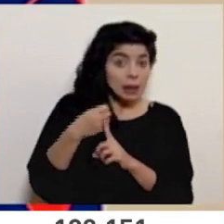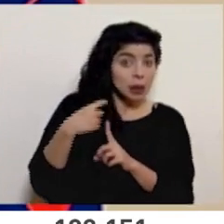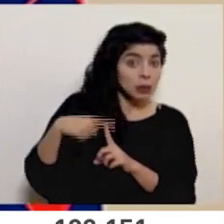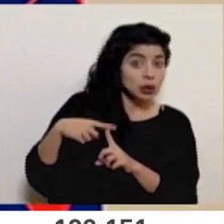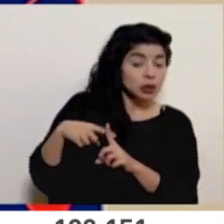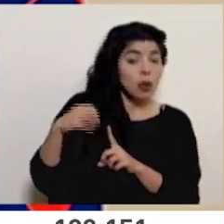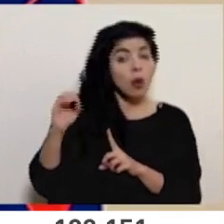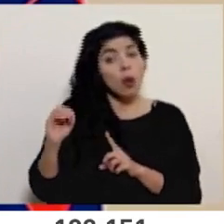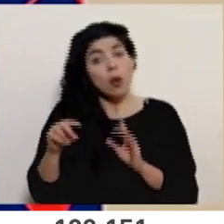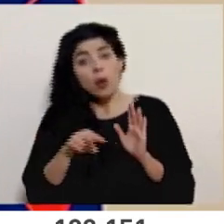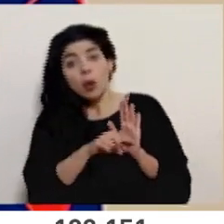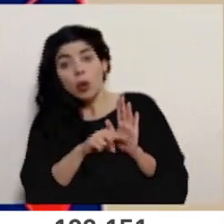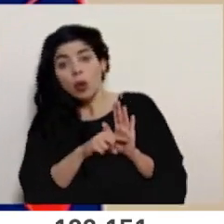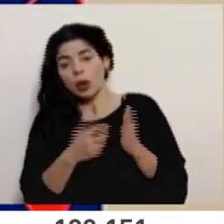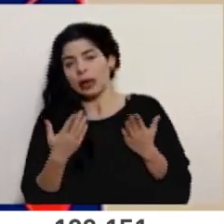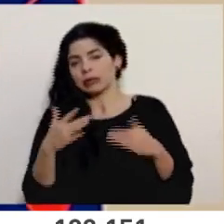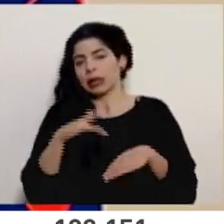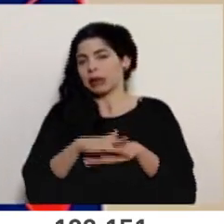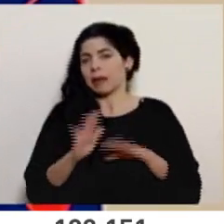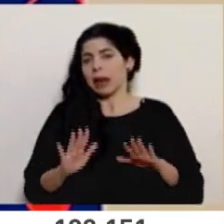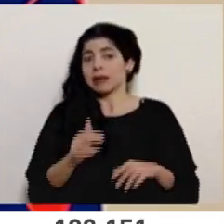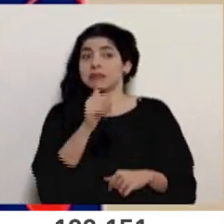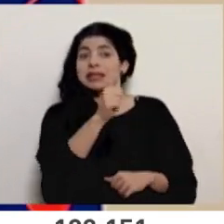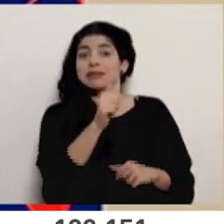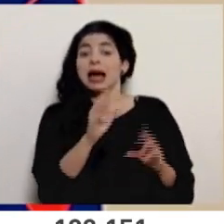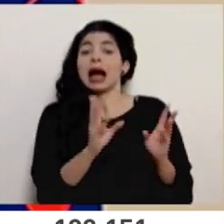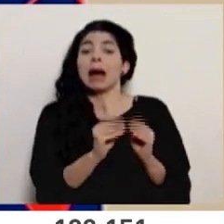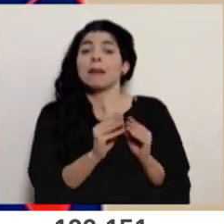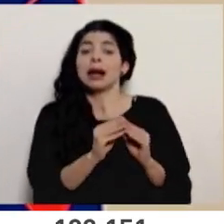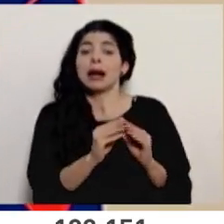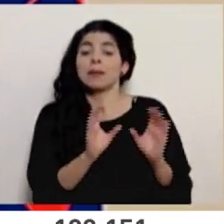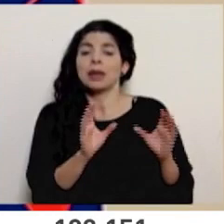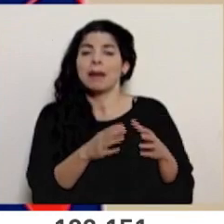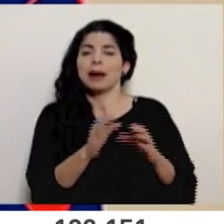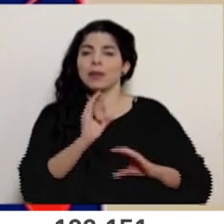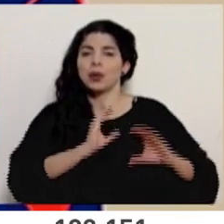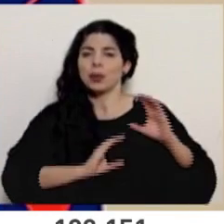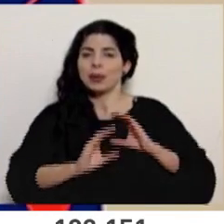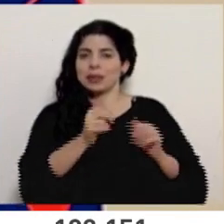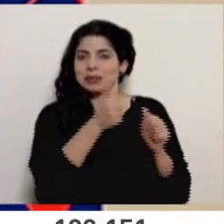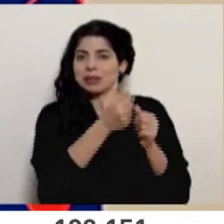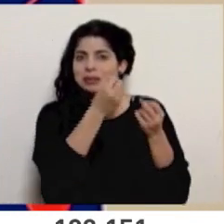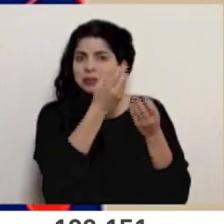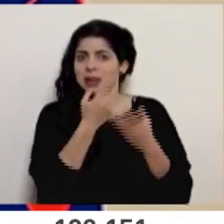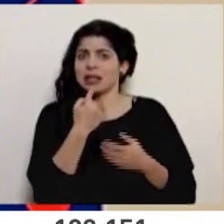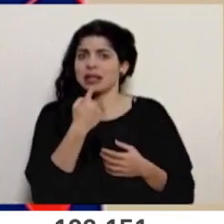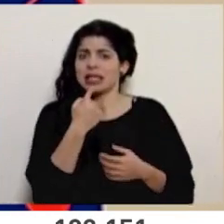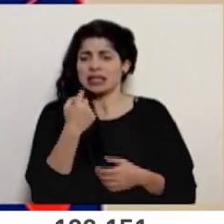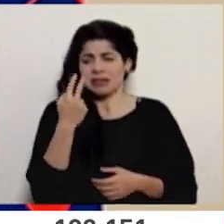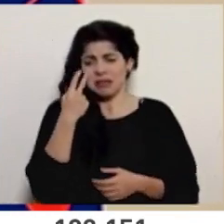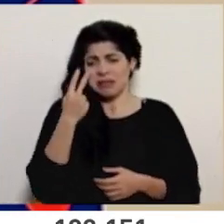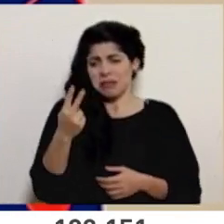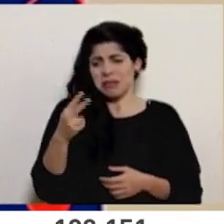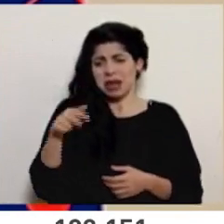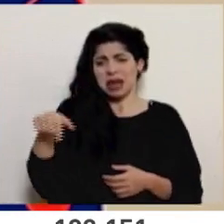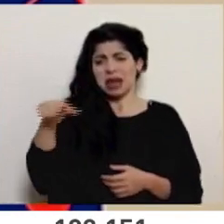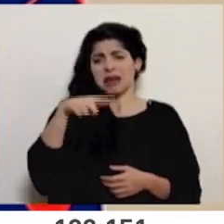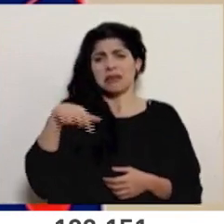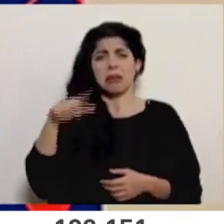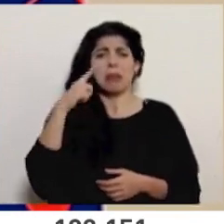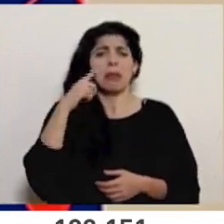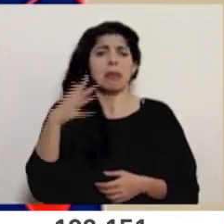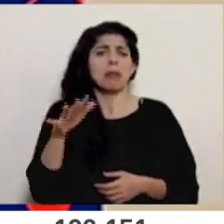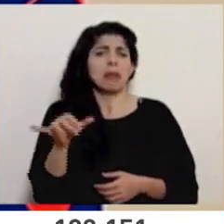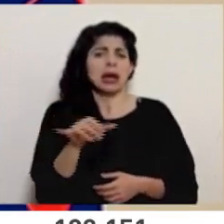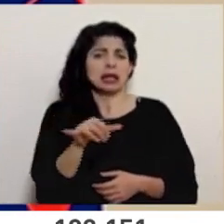o negativo. De hecho, la misma Cámara de Comercio anunciaba estos días que ellos vieron muy parecido el escenario